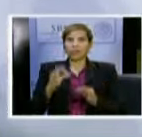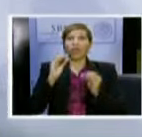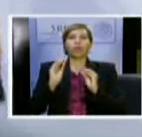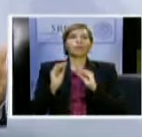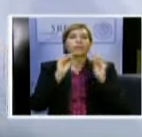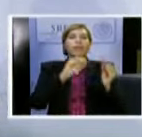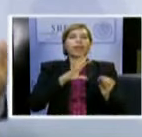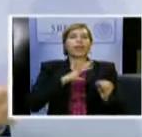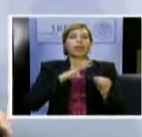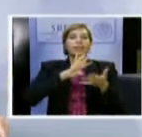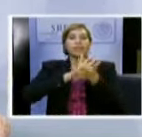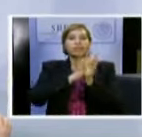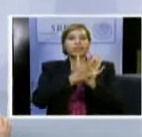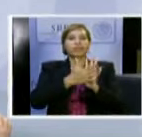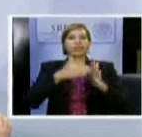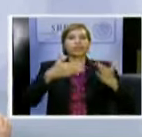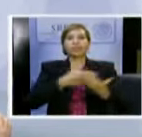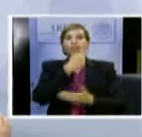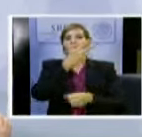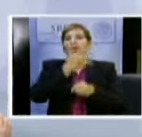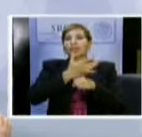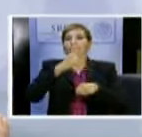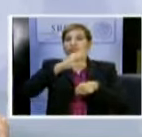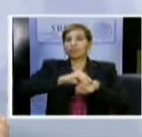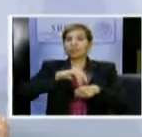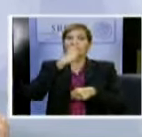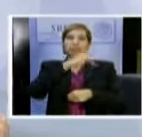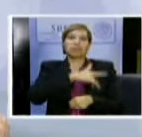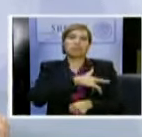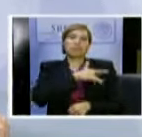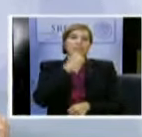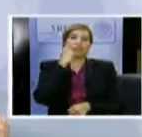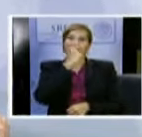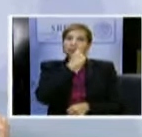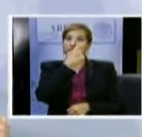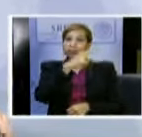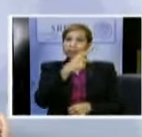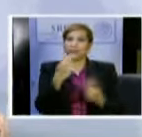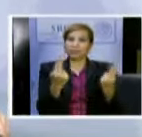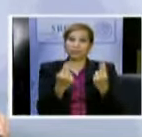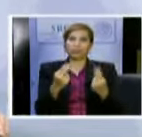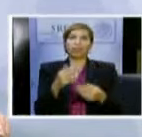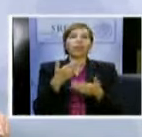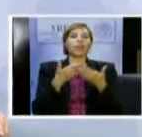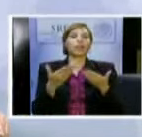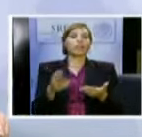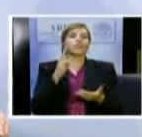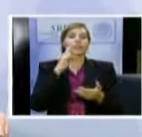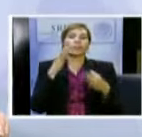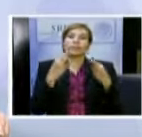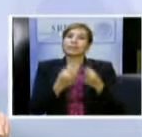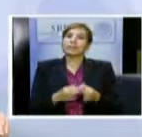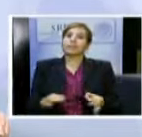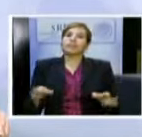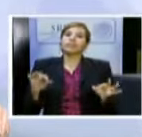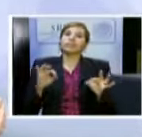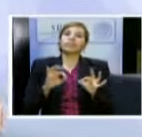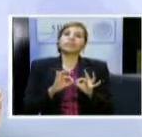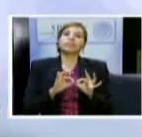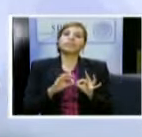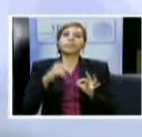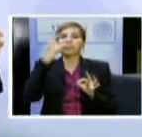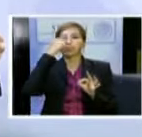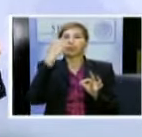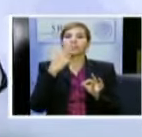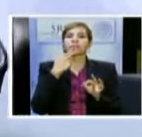tomaran la nacionalidad americana si así les convenía a sus intereses. Y me parece que ha sido fundamental para